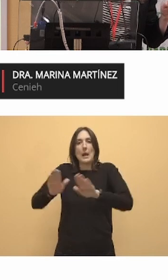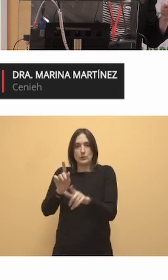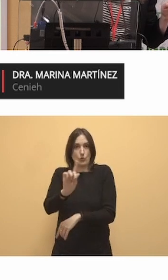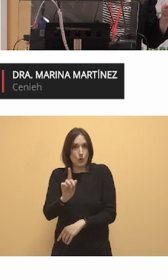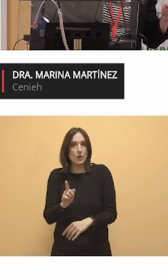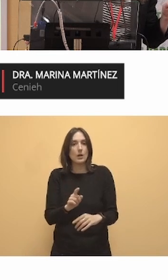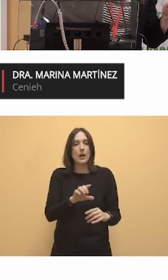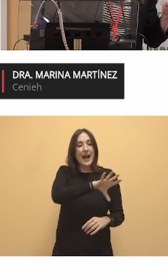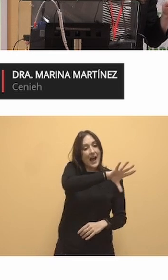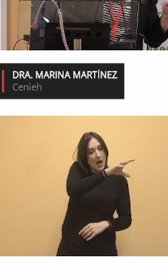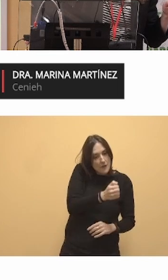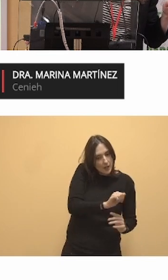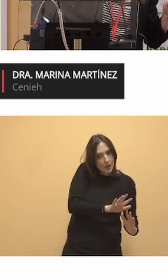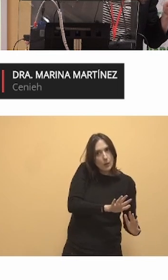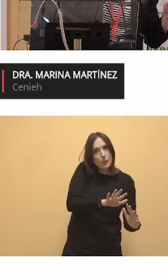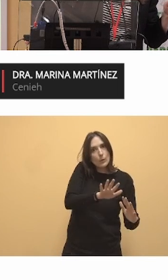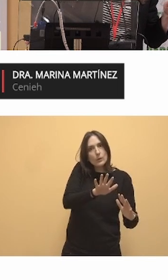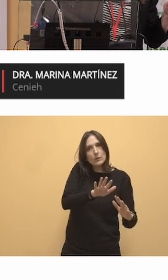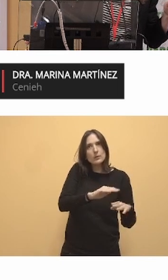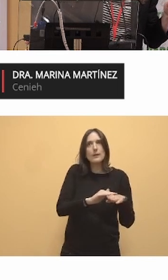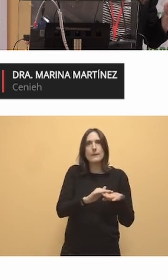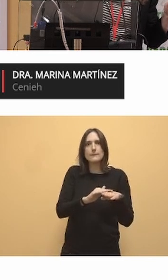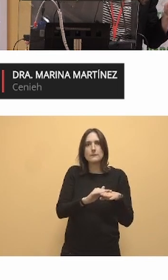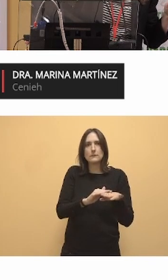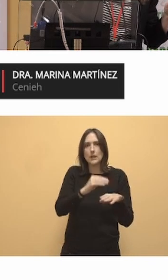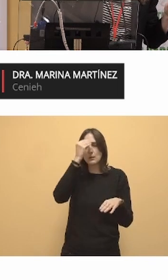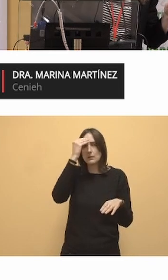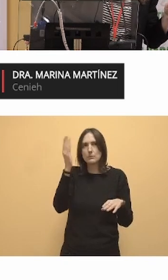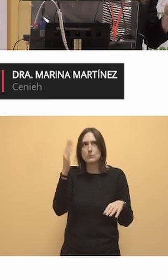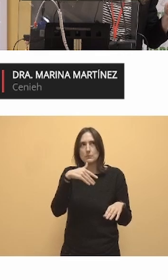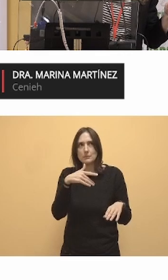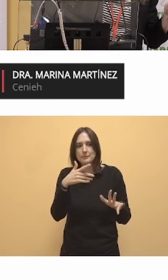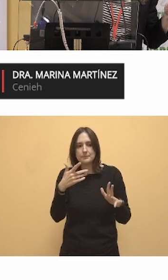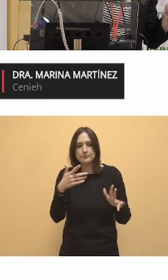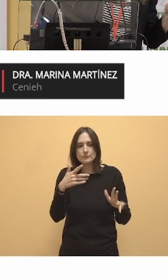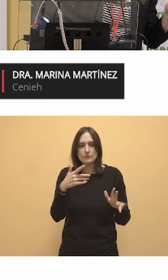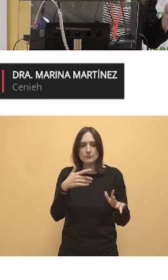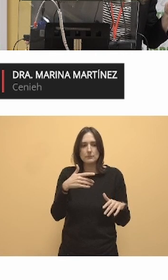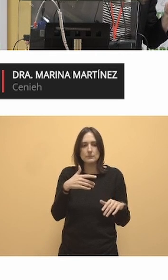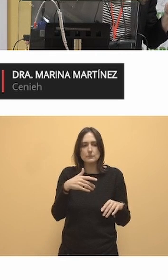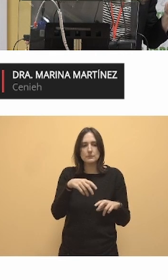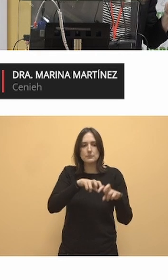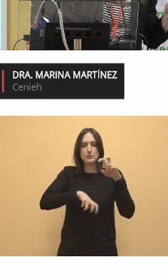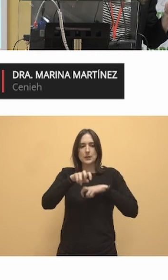del continente africano. Uy, perdón, que creo que me he ido. Ay, me estoy yendo para